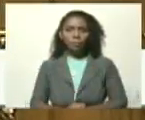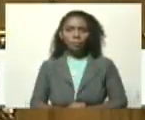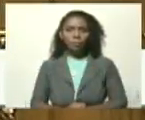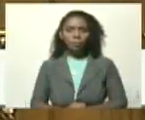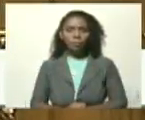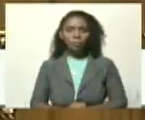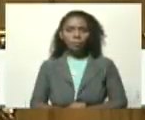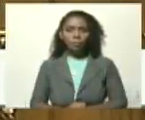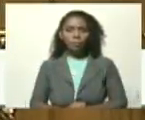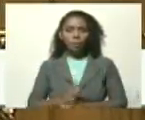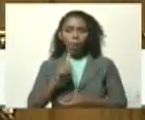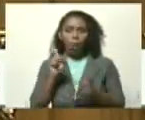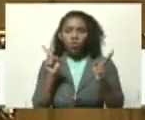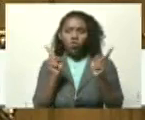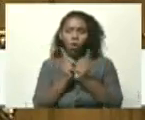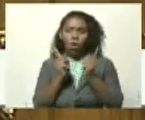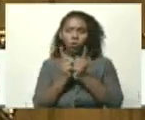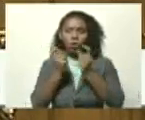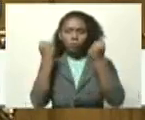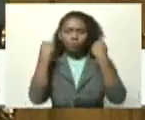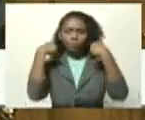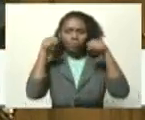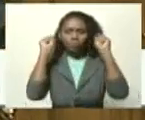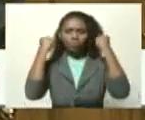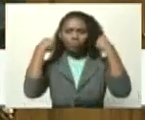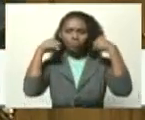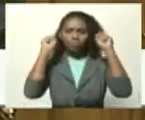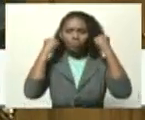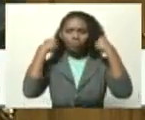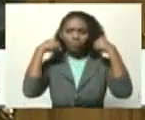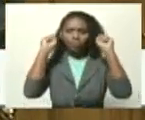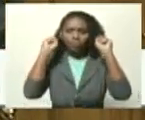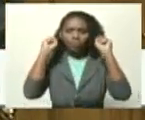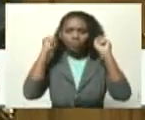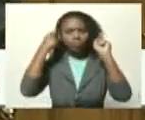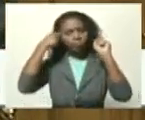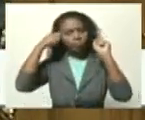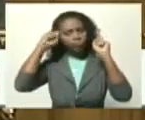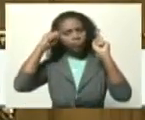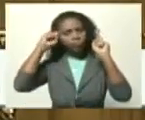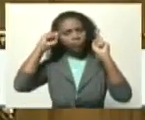un breve ejercicio de recordación,